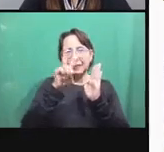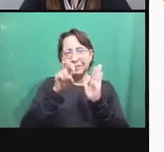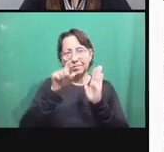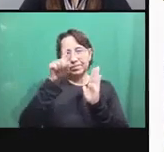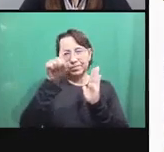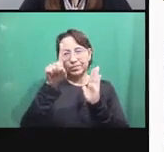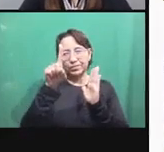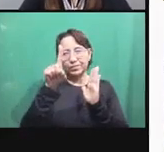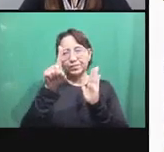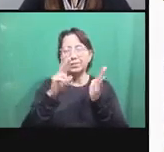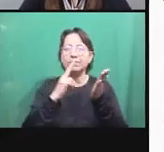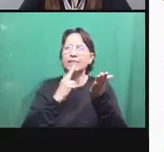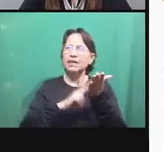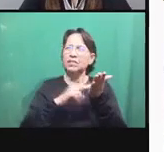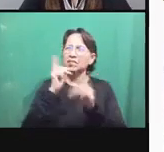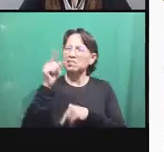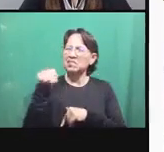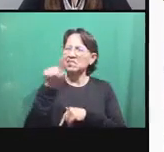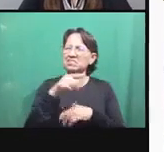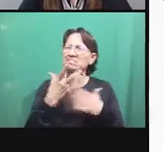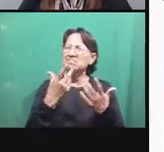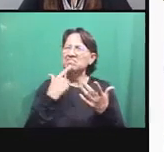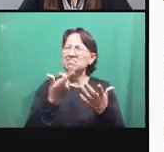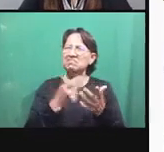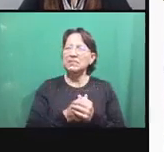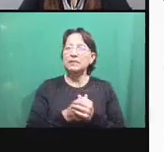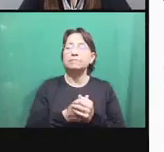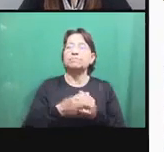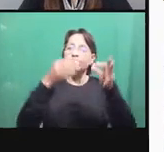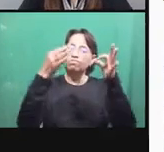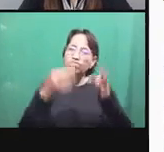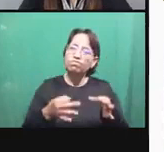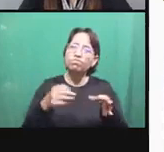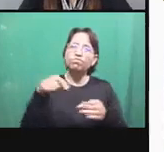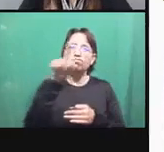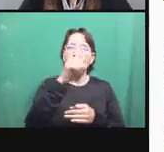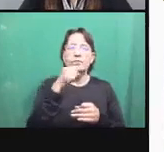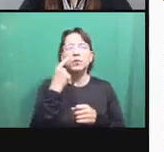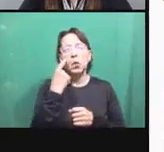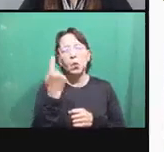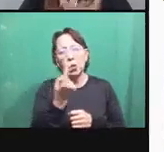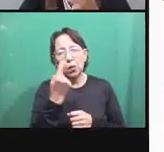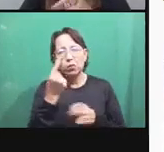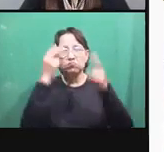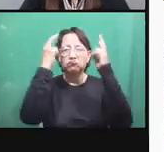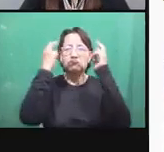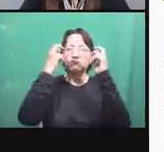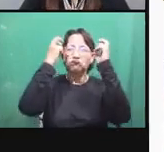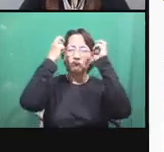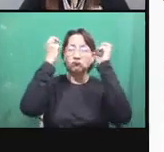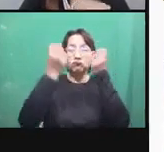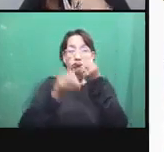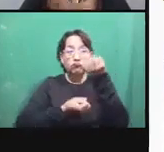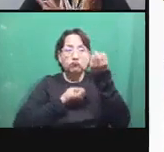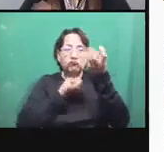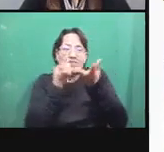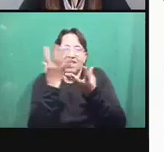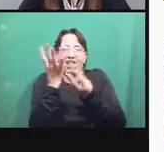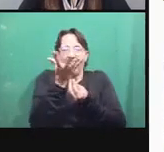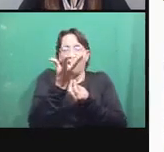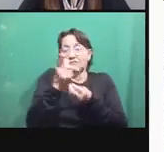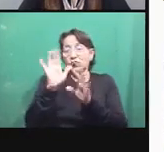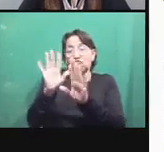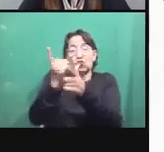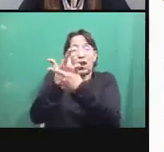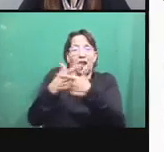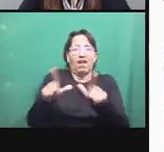Carta Política, donde dice que se garantiza que la búsqueda, el conocimiento y la expresión artística son libres.